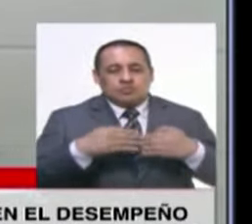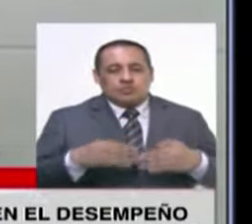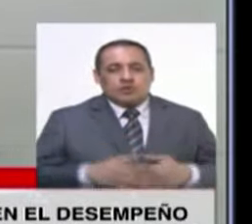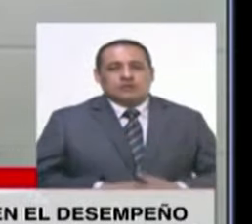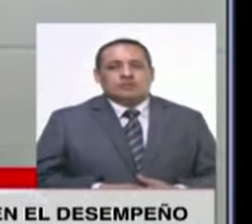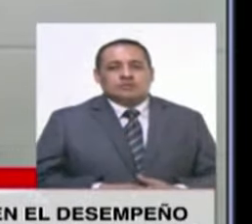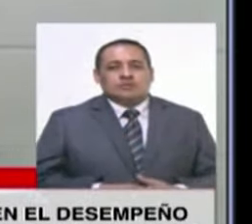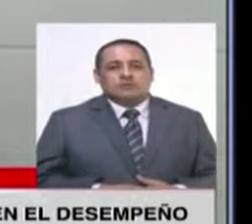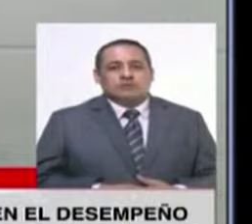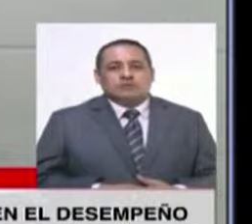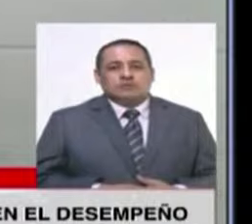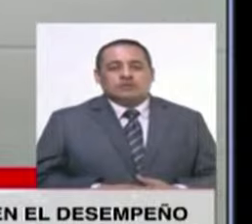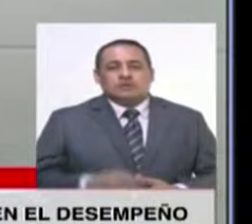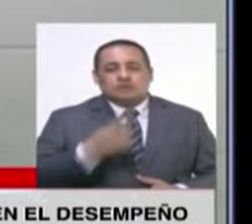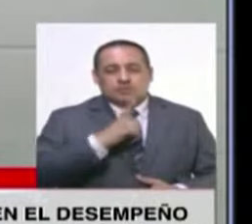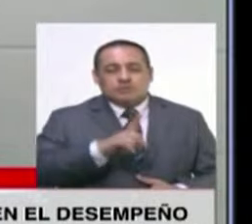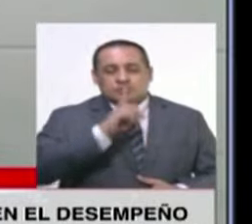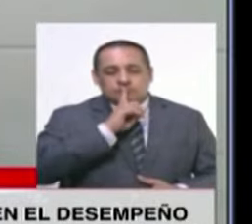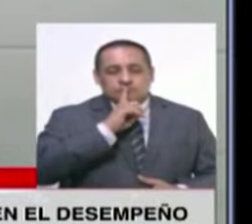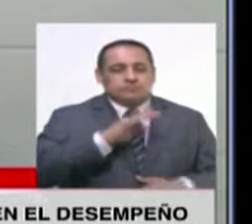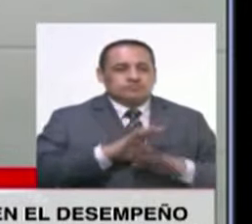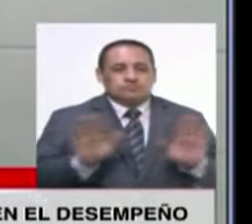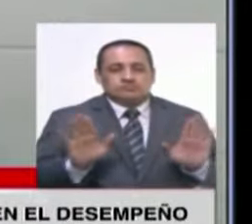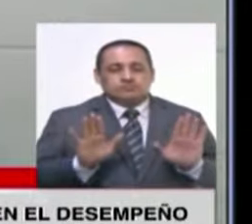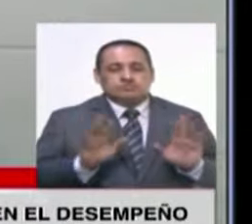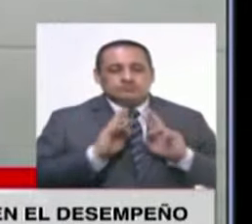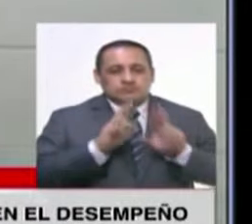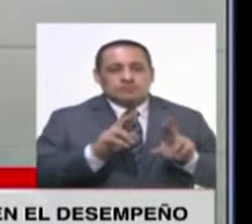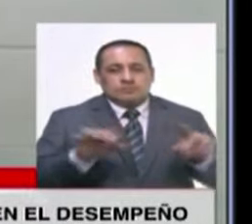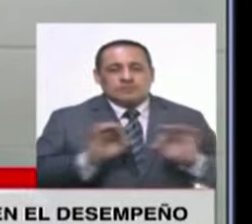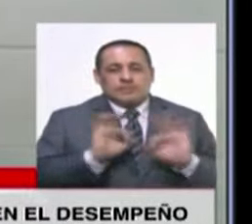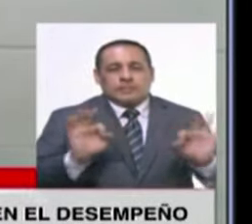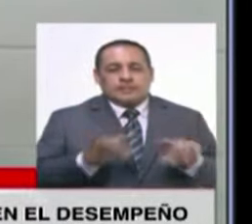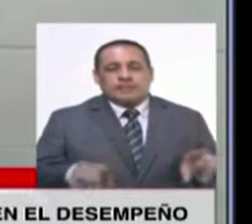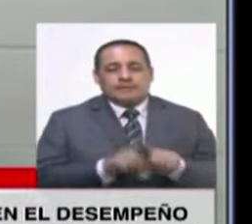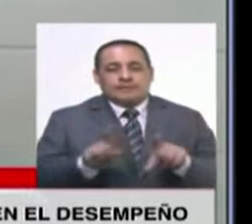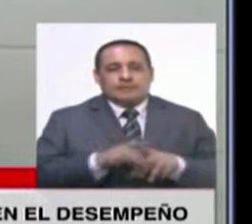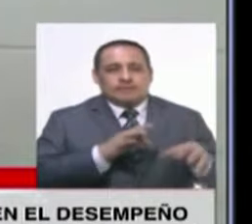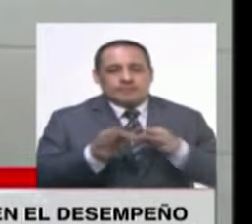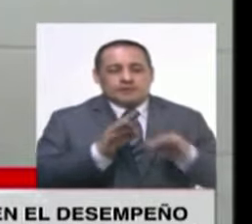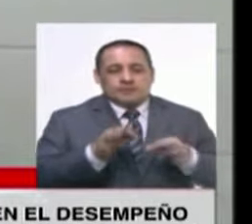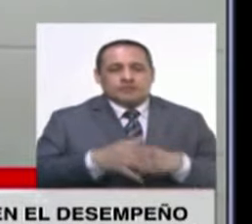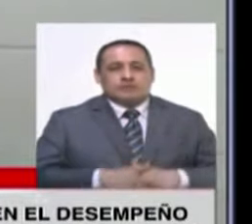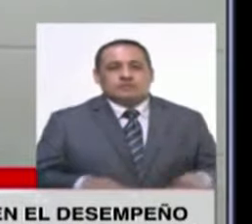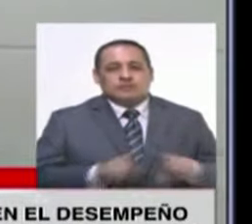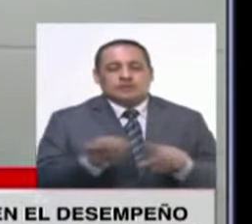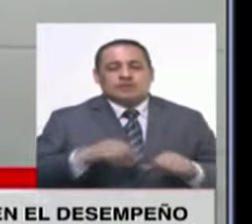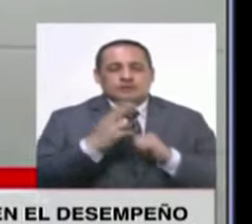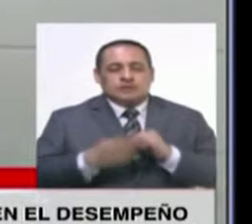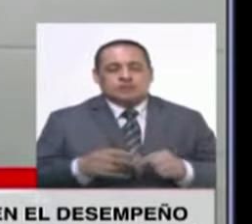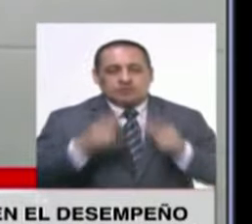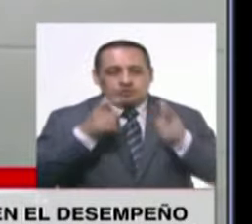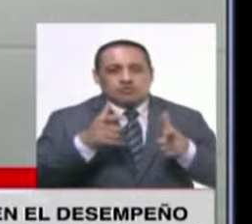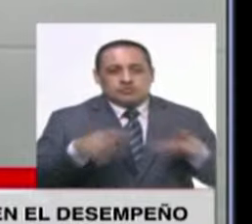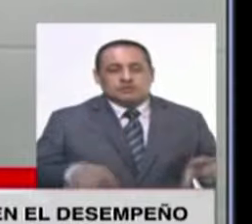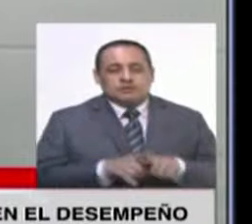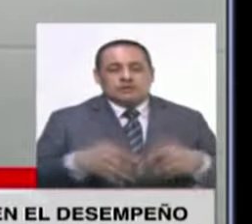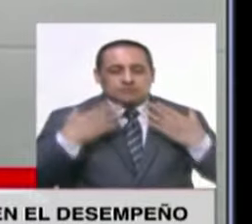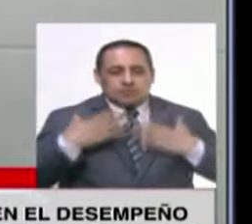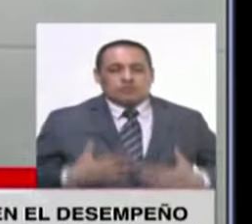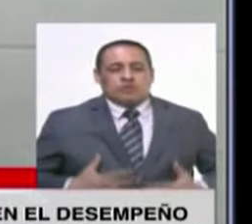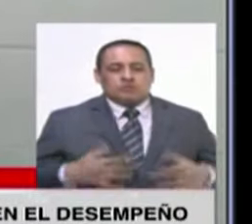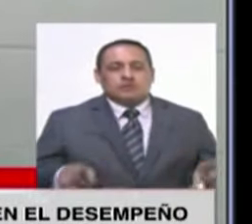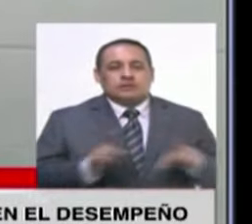a acoger al derecho de decirle, de guardar silencio, como ya lo referí, por el tema de garantizar mi seguridad física